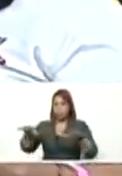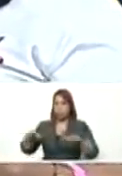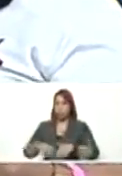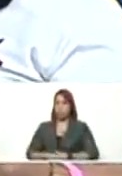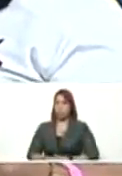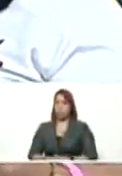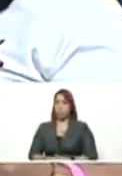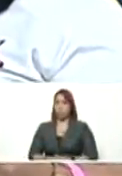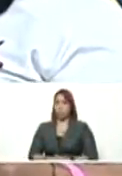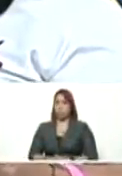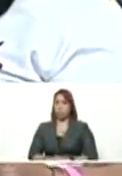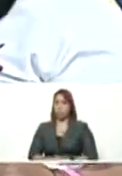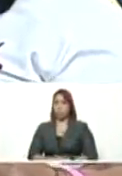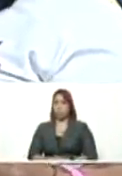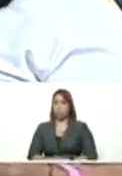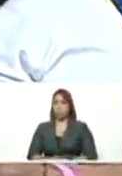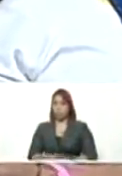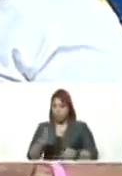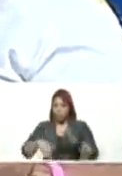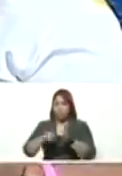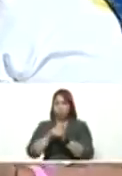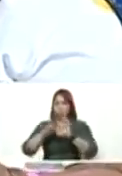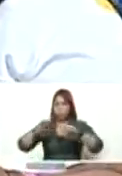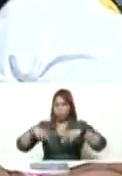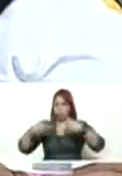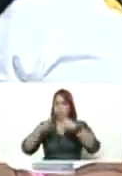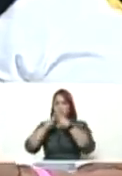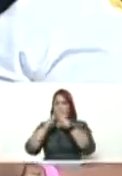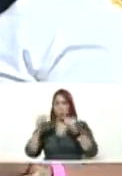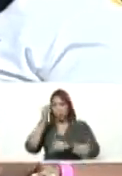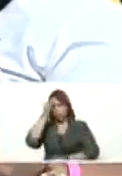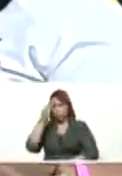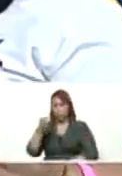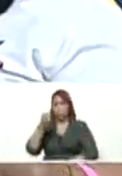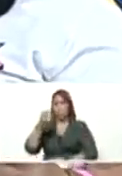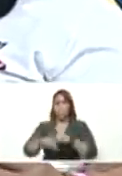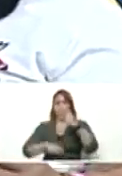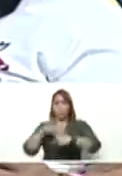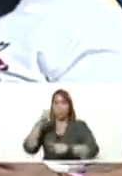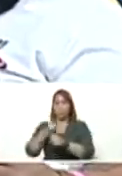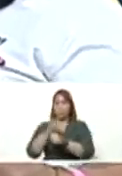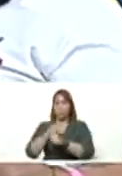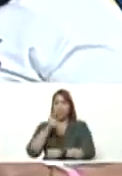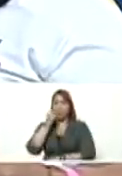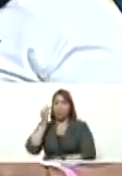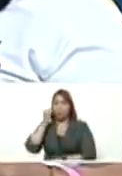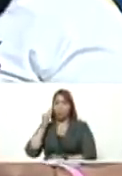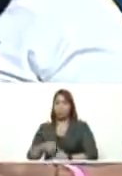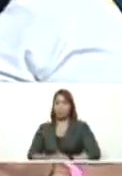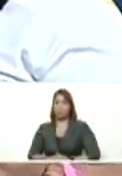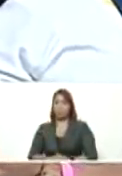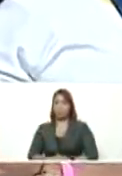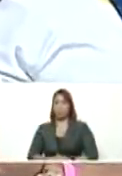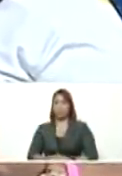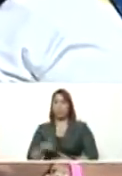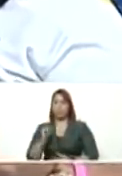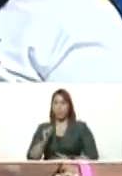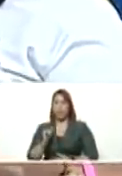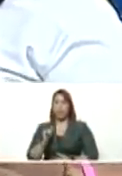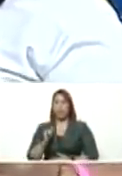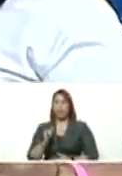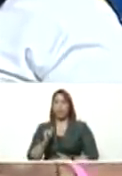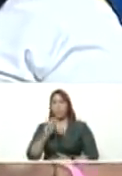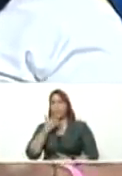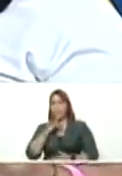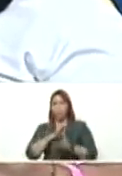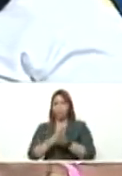la relegitimación y renovación de todos los consejos productivos de trabajadores y trabajadoras que se encuentran vencidos. En este